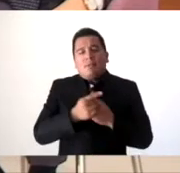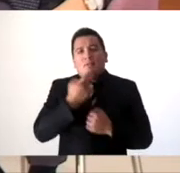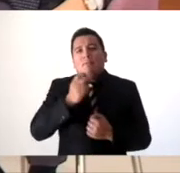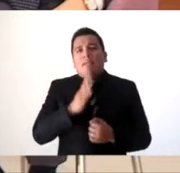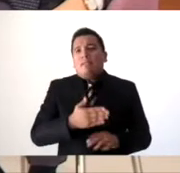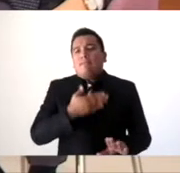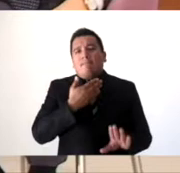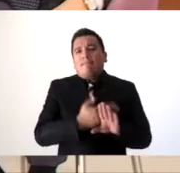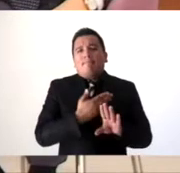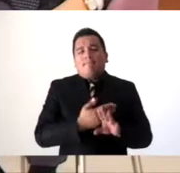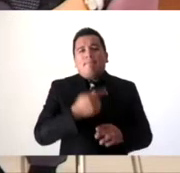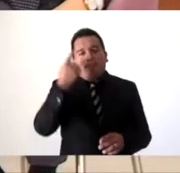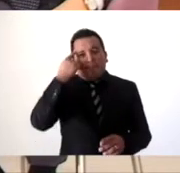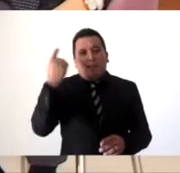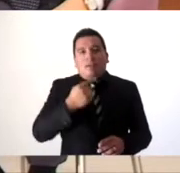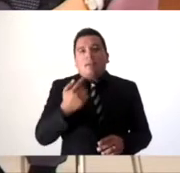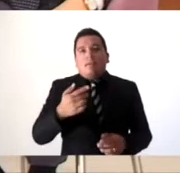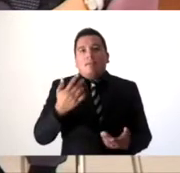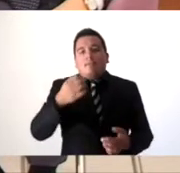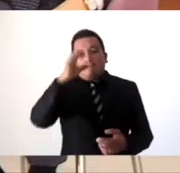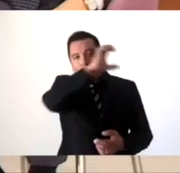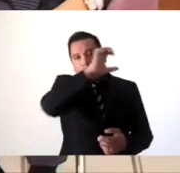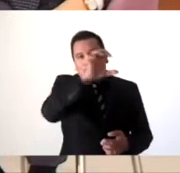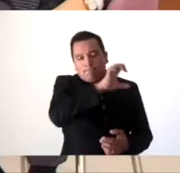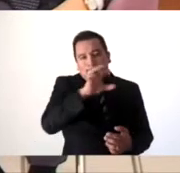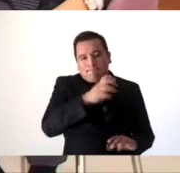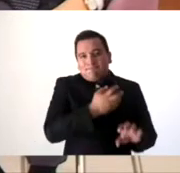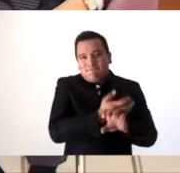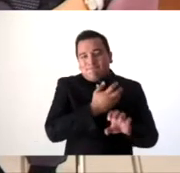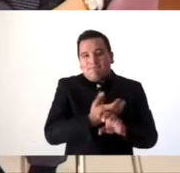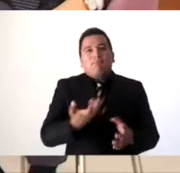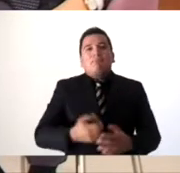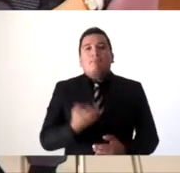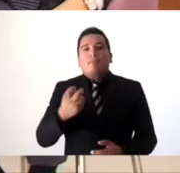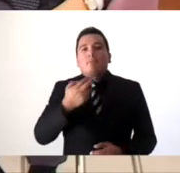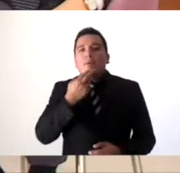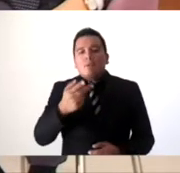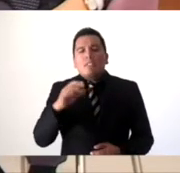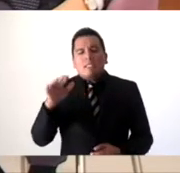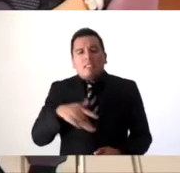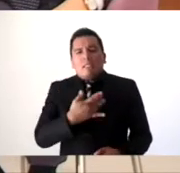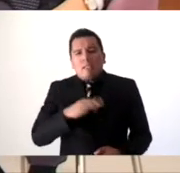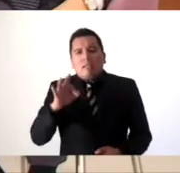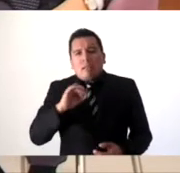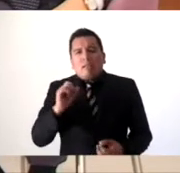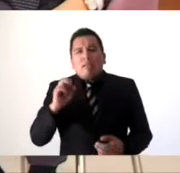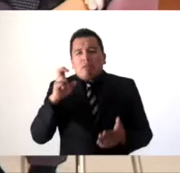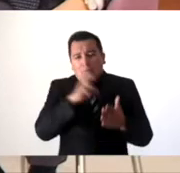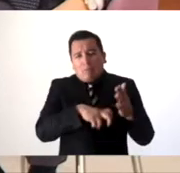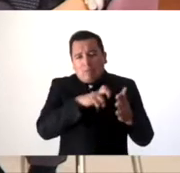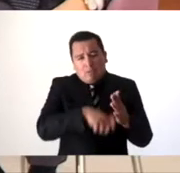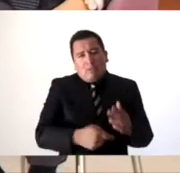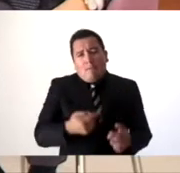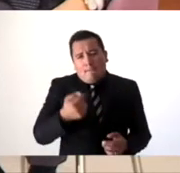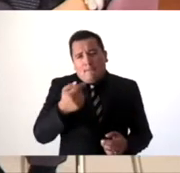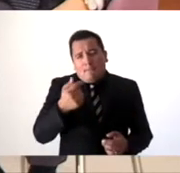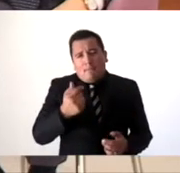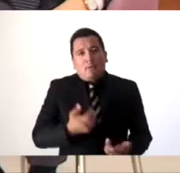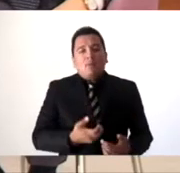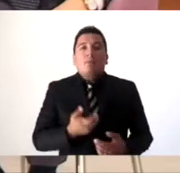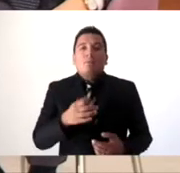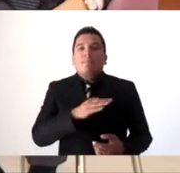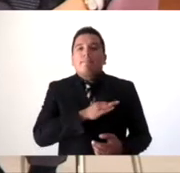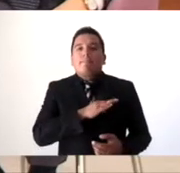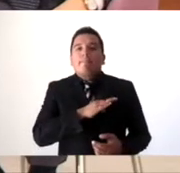sí dañaría el federalismo que soporten esta idea. Yo creo que con hacer algunos ajustes al modelo que actualmente